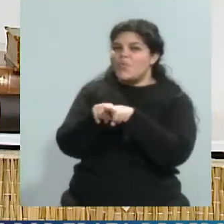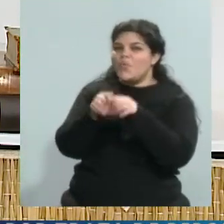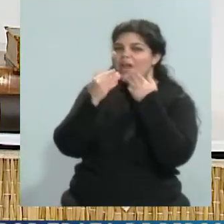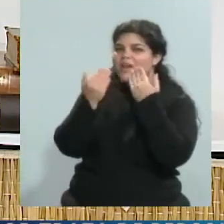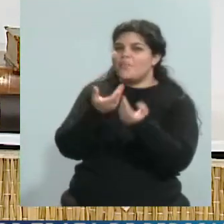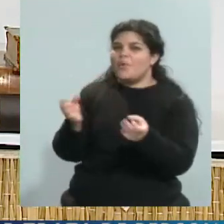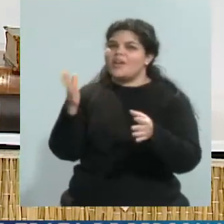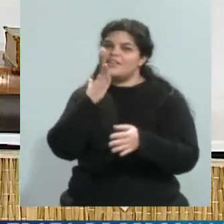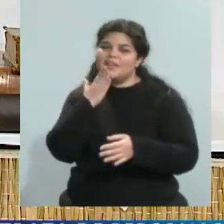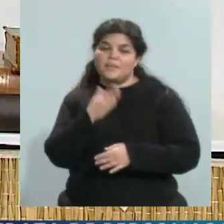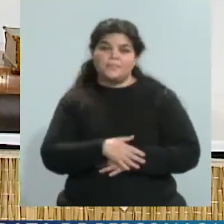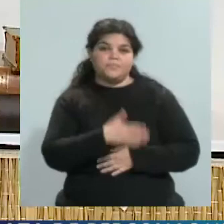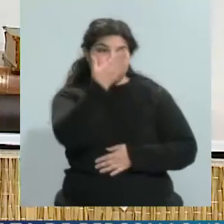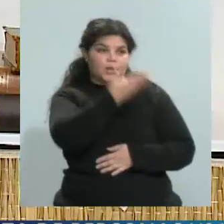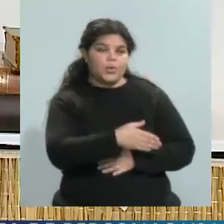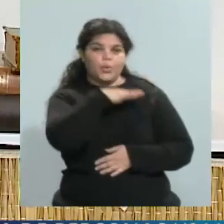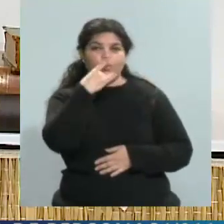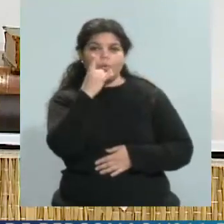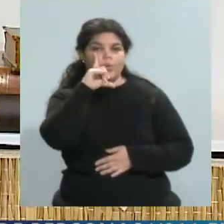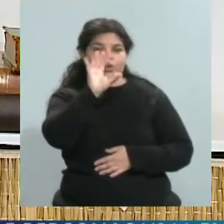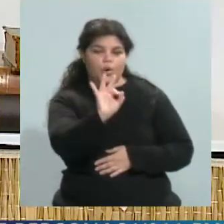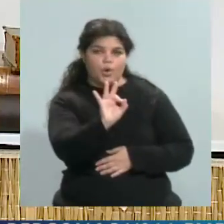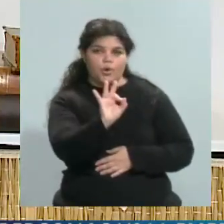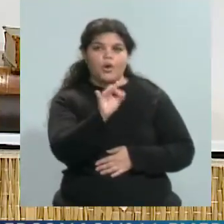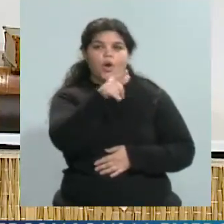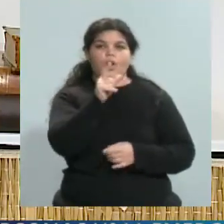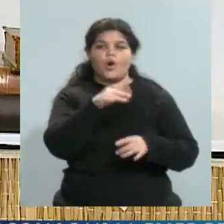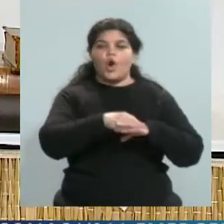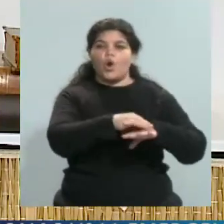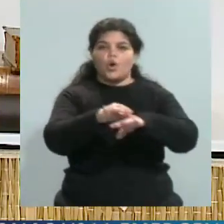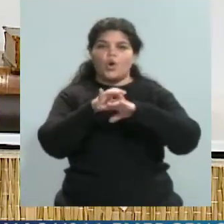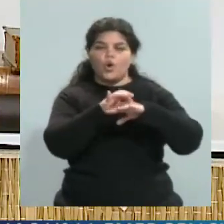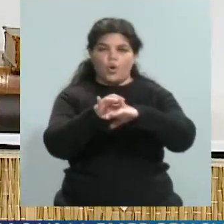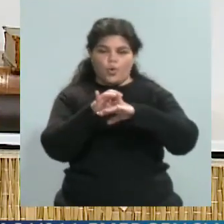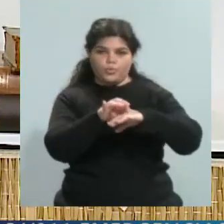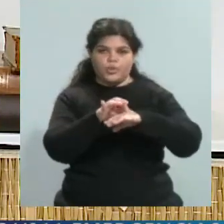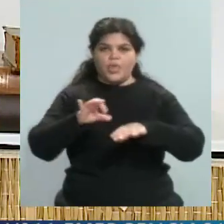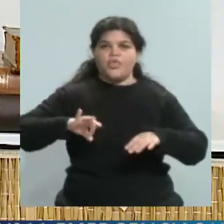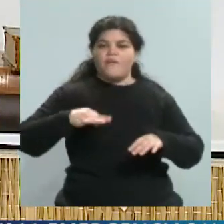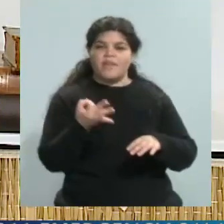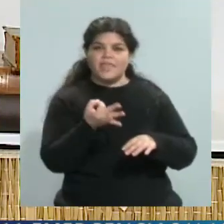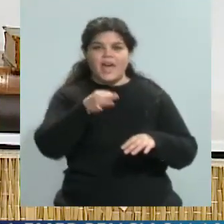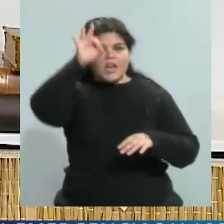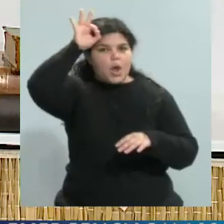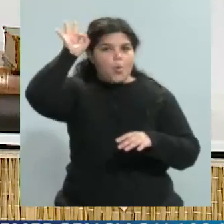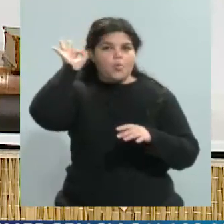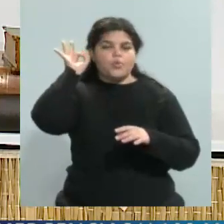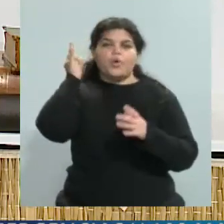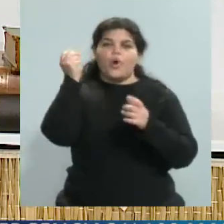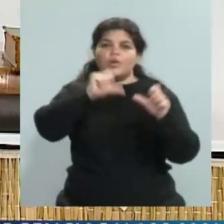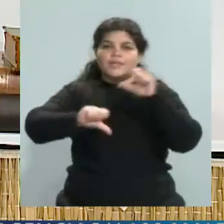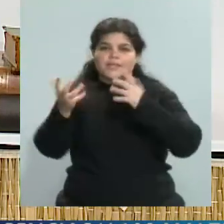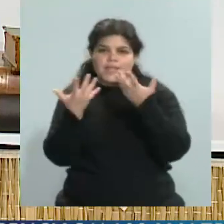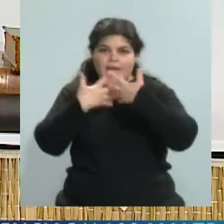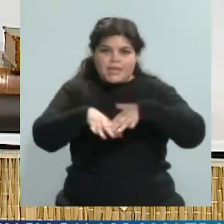Ahí escuchábamos a Julio Navarro, coach ontológico profesional, hablando de coaching de vida, neurociencias, temas